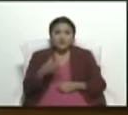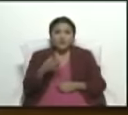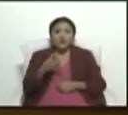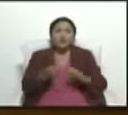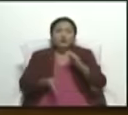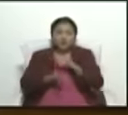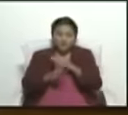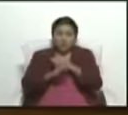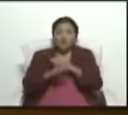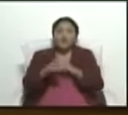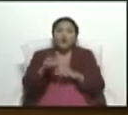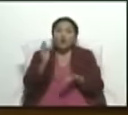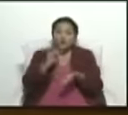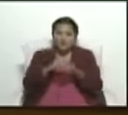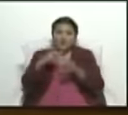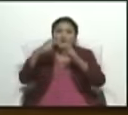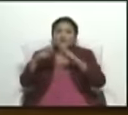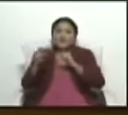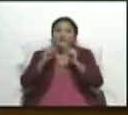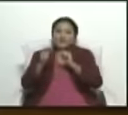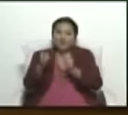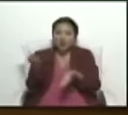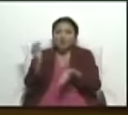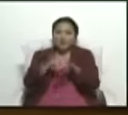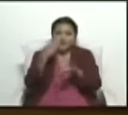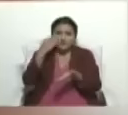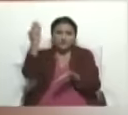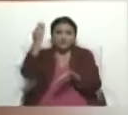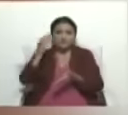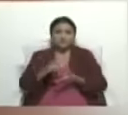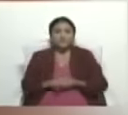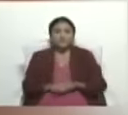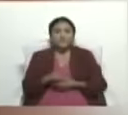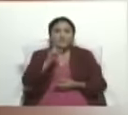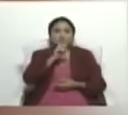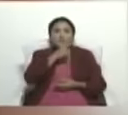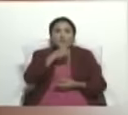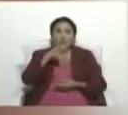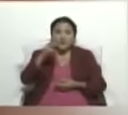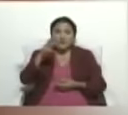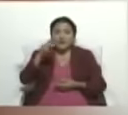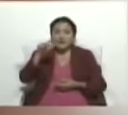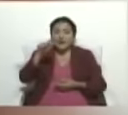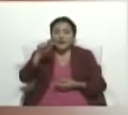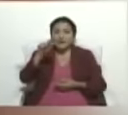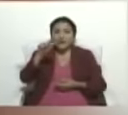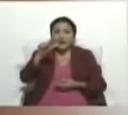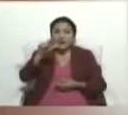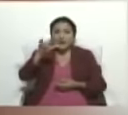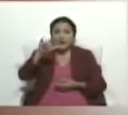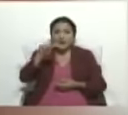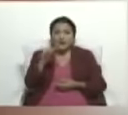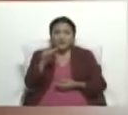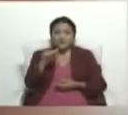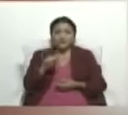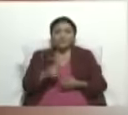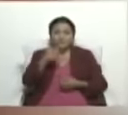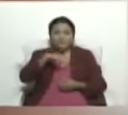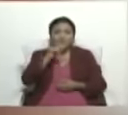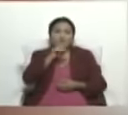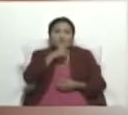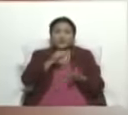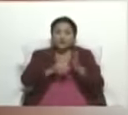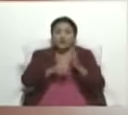a entrevistarlos a ellos dos. Adelante. Mi nombre es María Natalia Améstica Moraga,